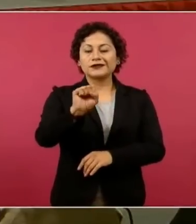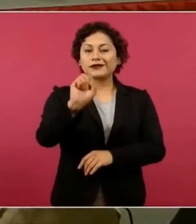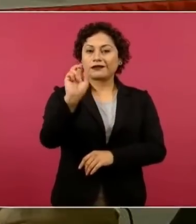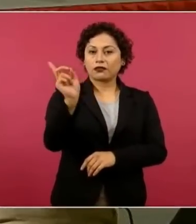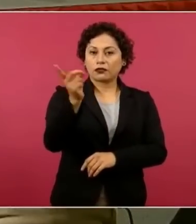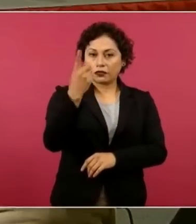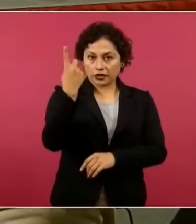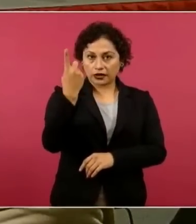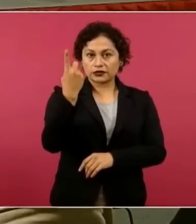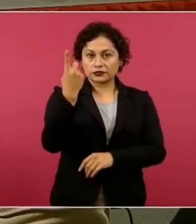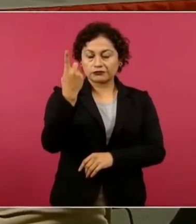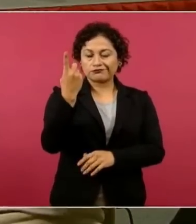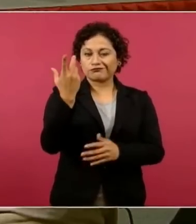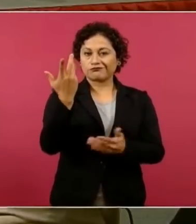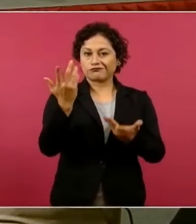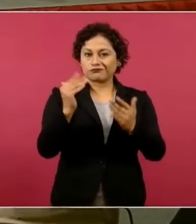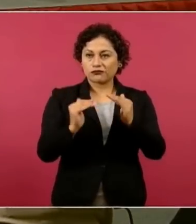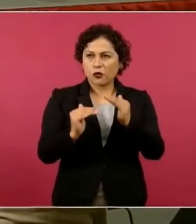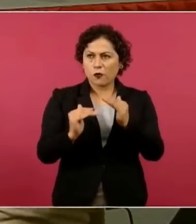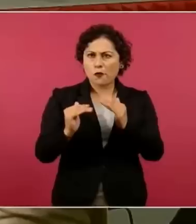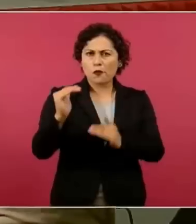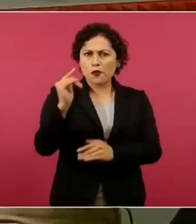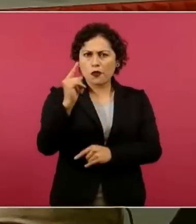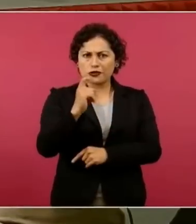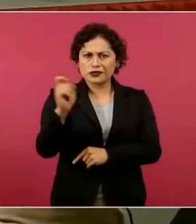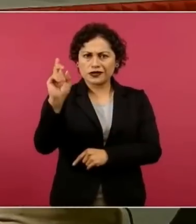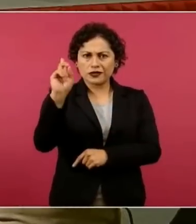Entonces, ese excedente decidimos